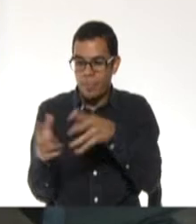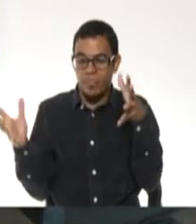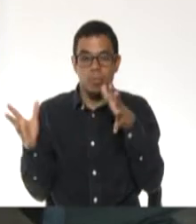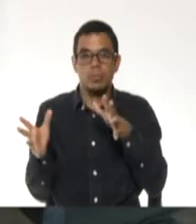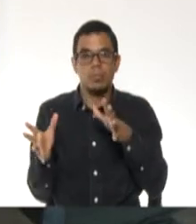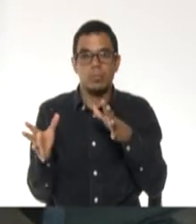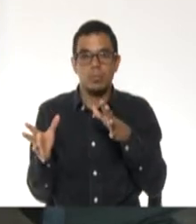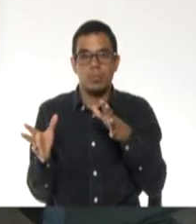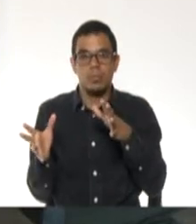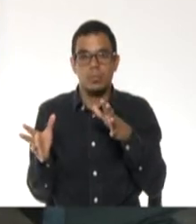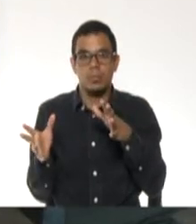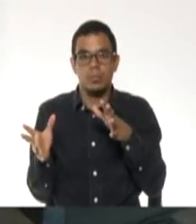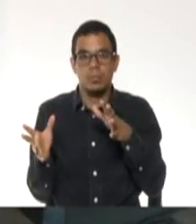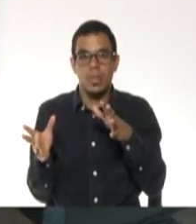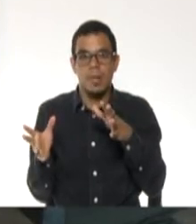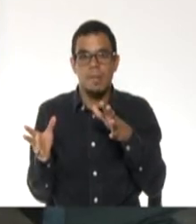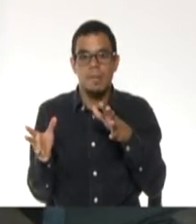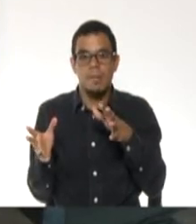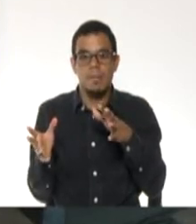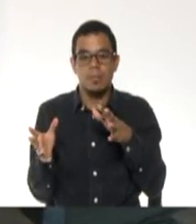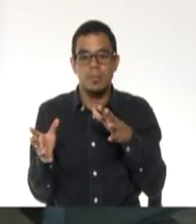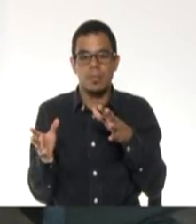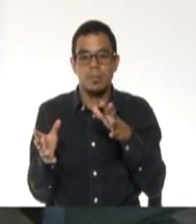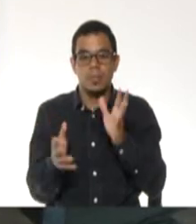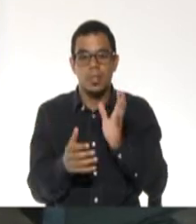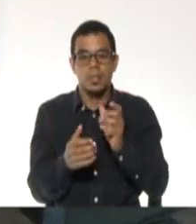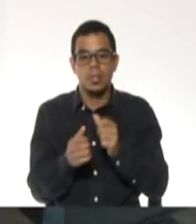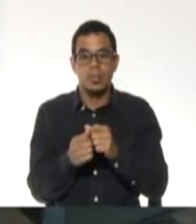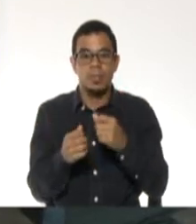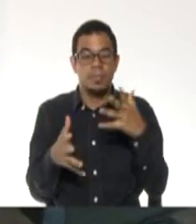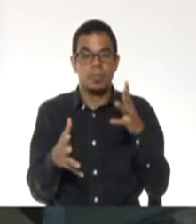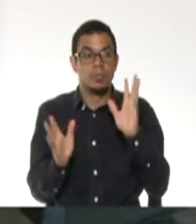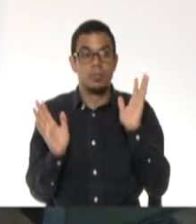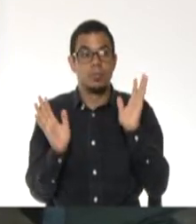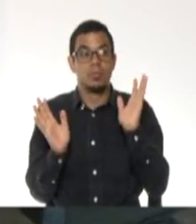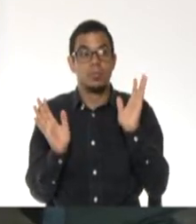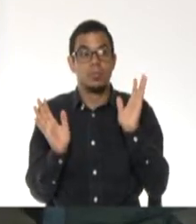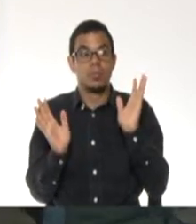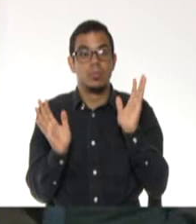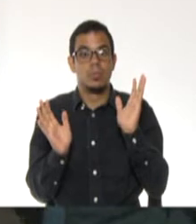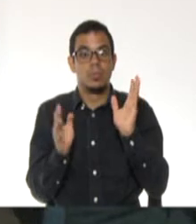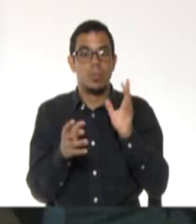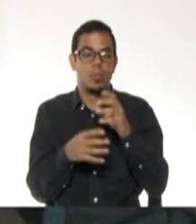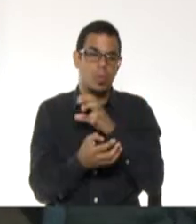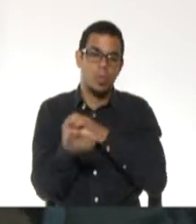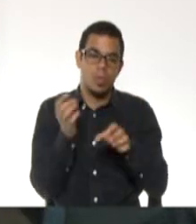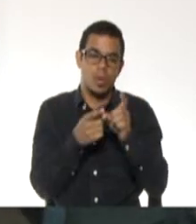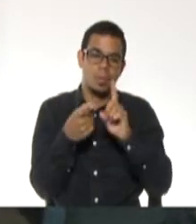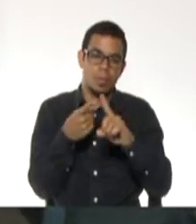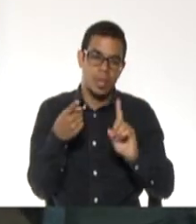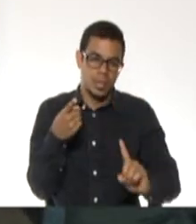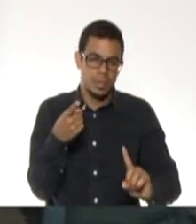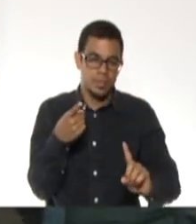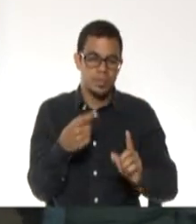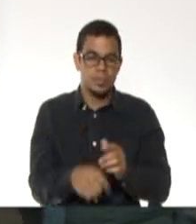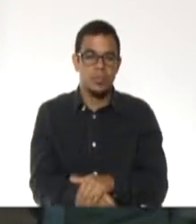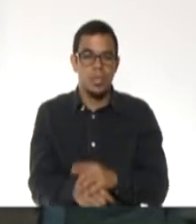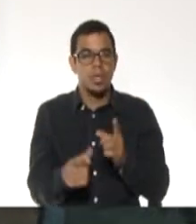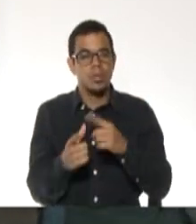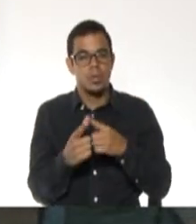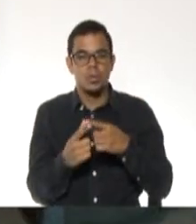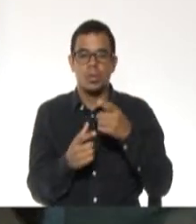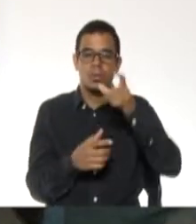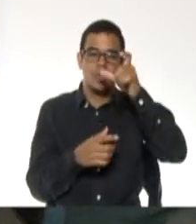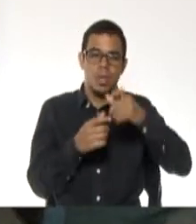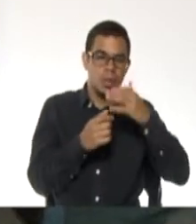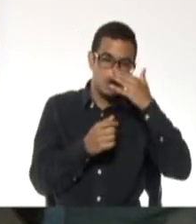dejarlo allí sin la manipulación y pudiera tocar el cable y llevar una pequeña descarga eléctrica, ¿ves? Entonces hay que verlo con